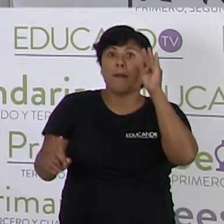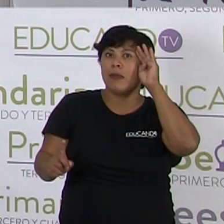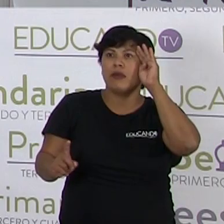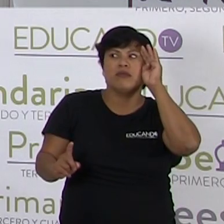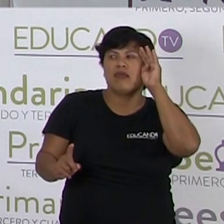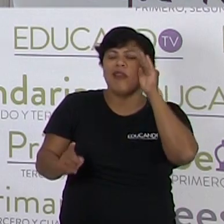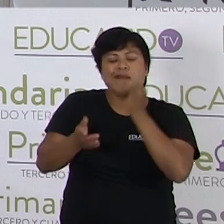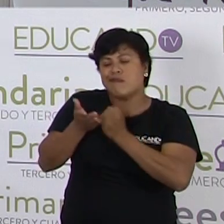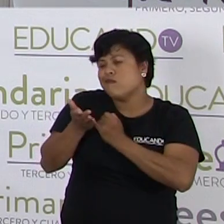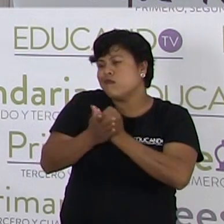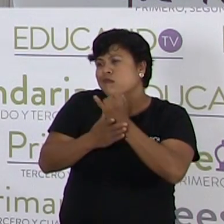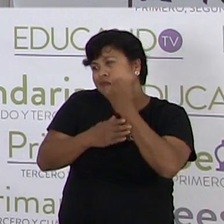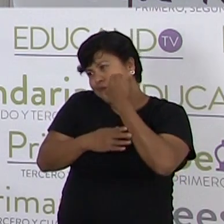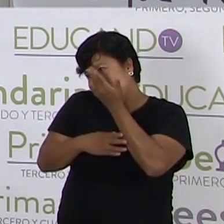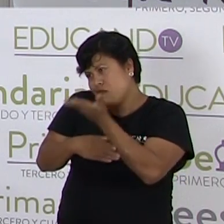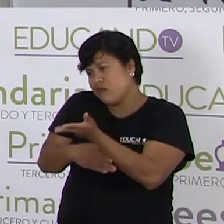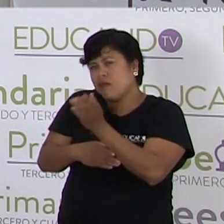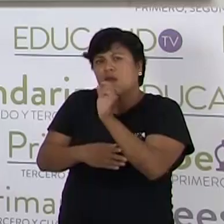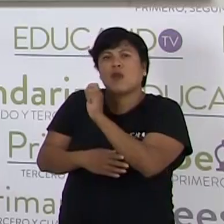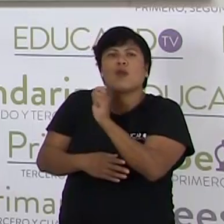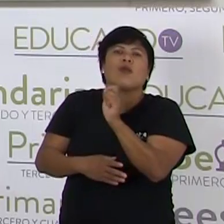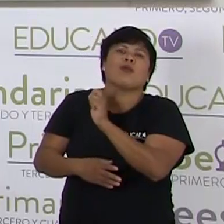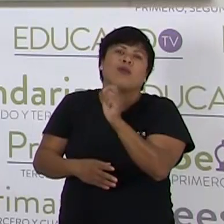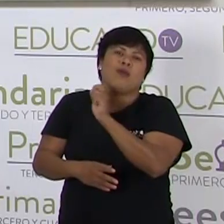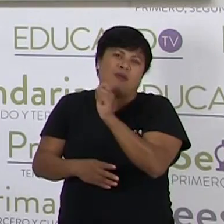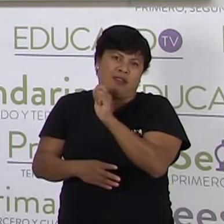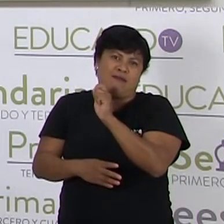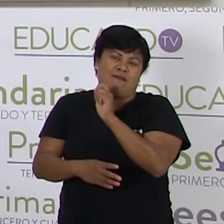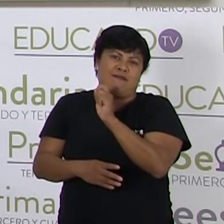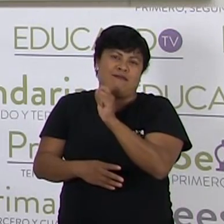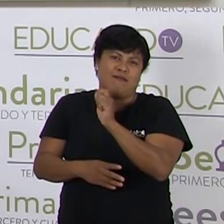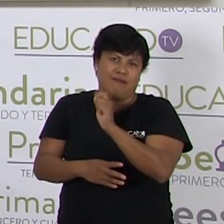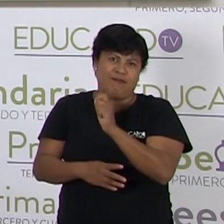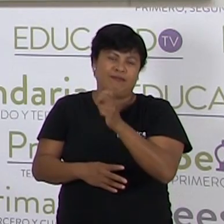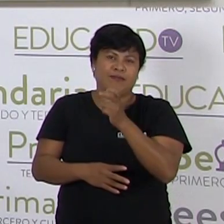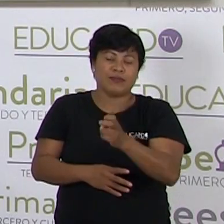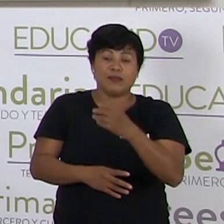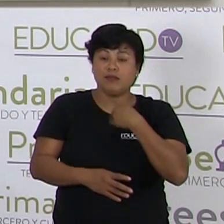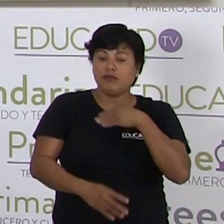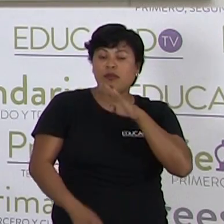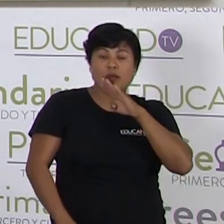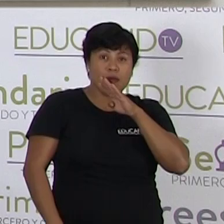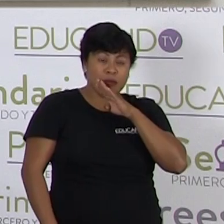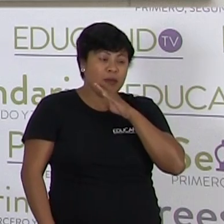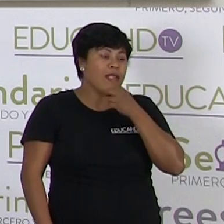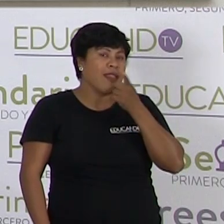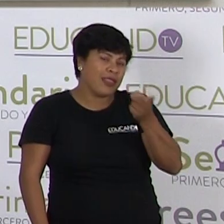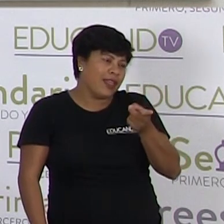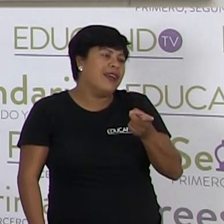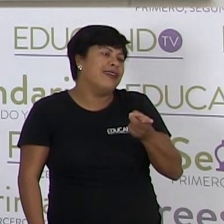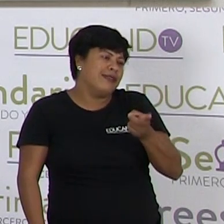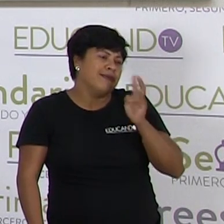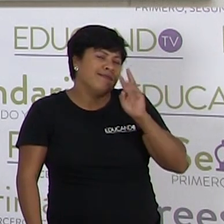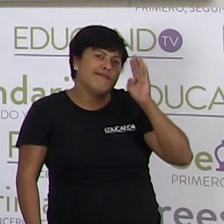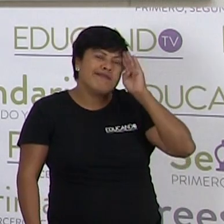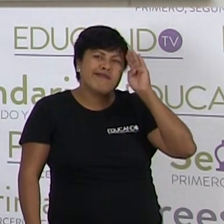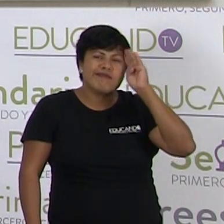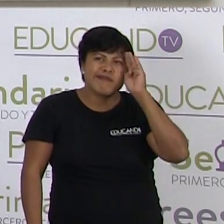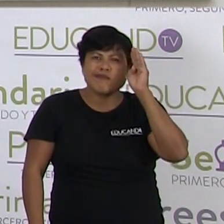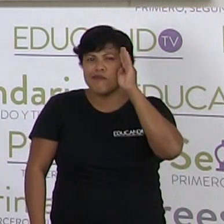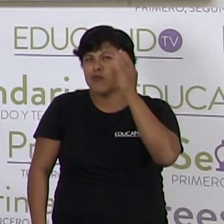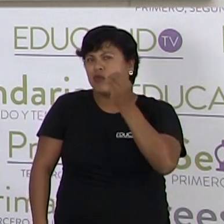mucho para pedirle que fuera su novia. Mi mamá dice que ella lo pensó